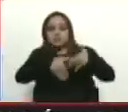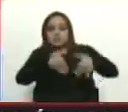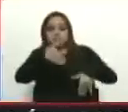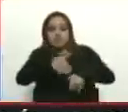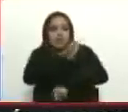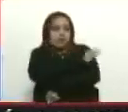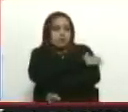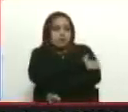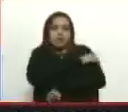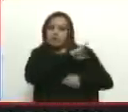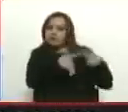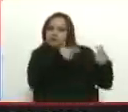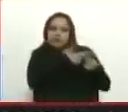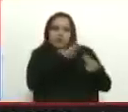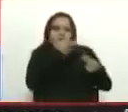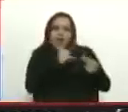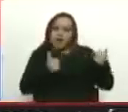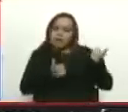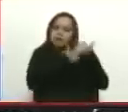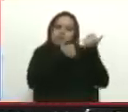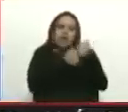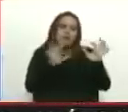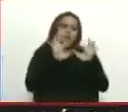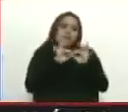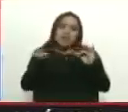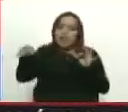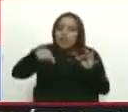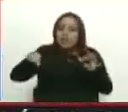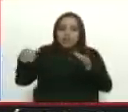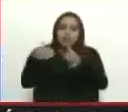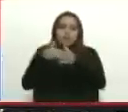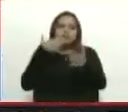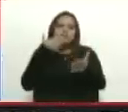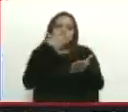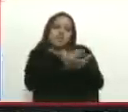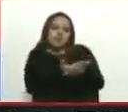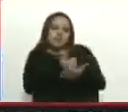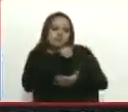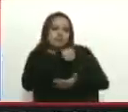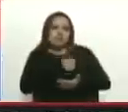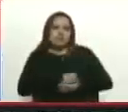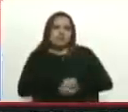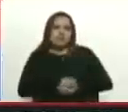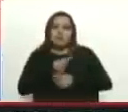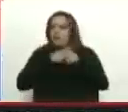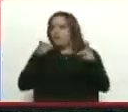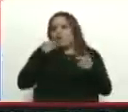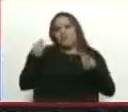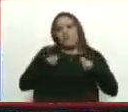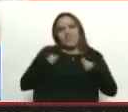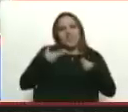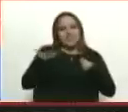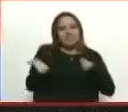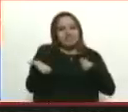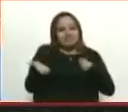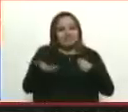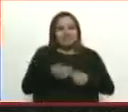jamás y nunca va a contribuir con la unidad de ese grupo. Gracias. A usted. Pero no tienen vida.